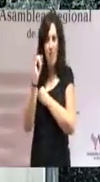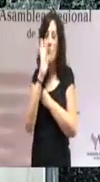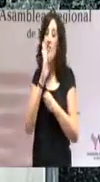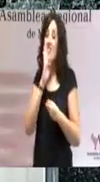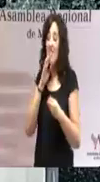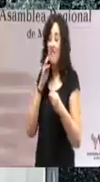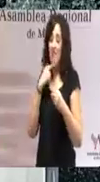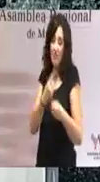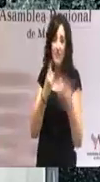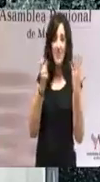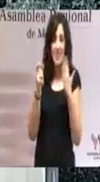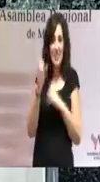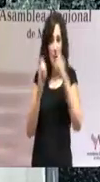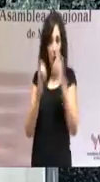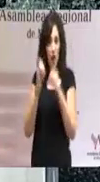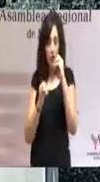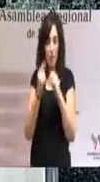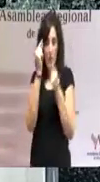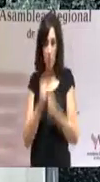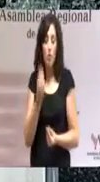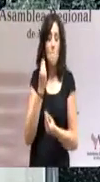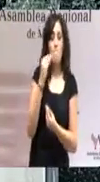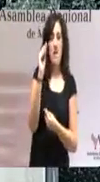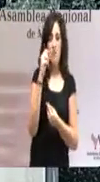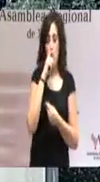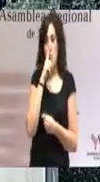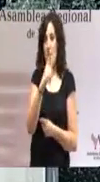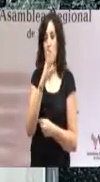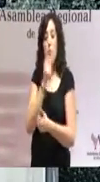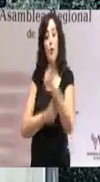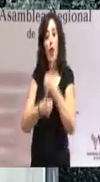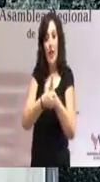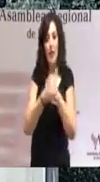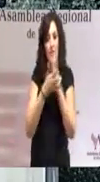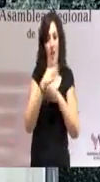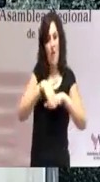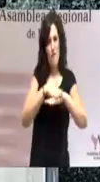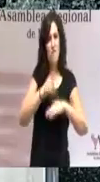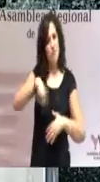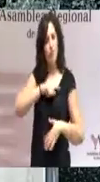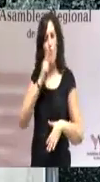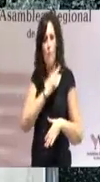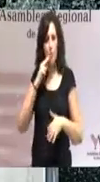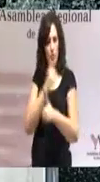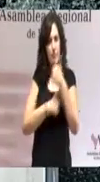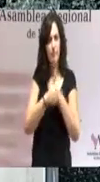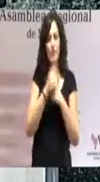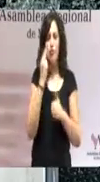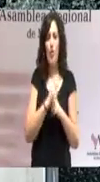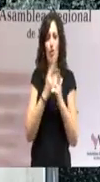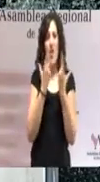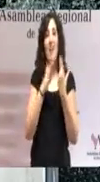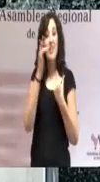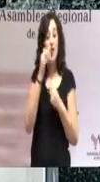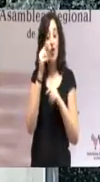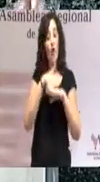un 60% el presupuesto en un año. Porque es una prioridad para nosotros, porque es nuestro compromiso social. Y, además, el Gobierno de la región está destinando